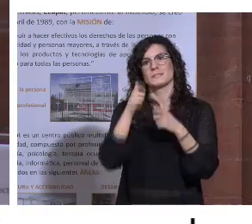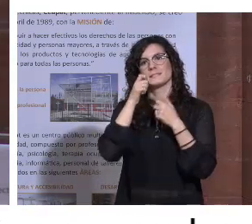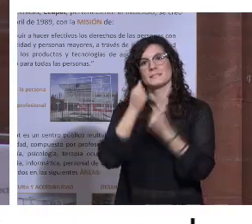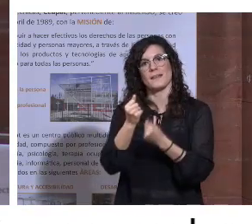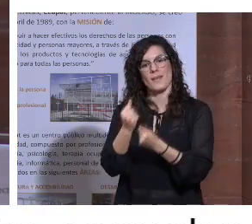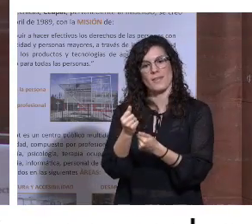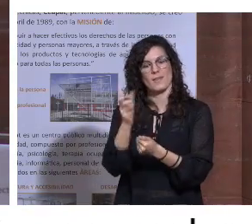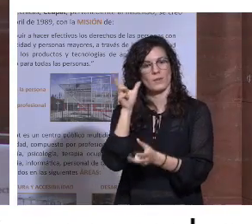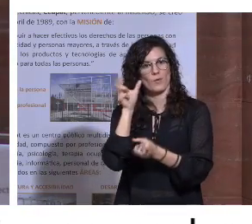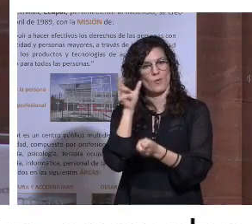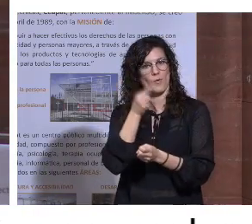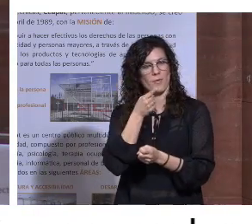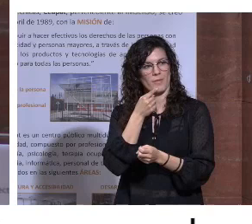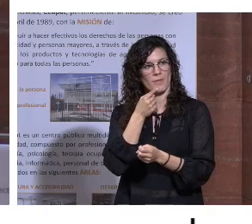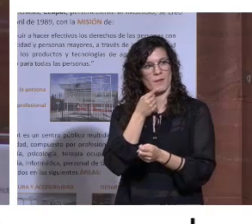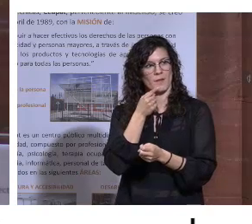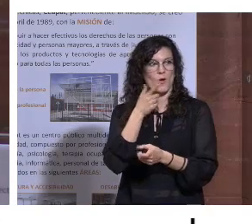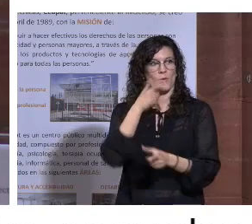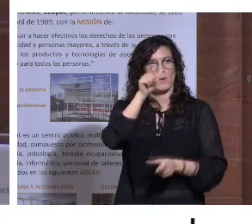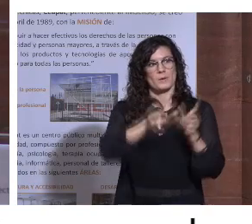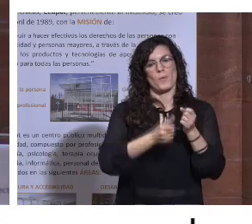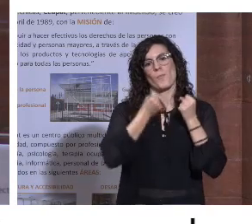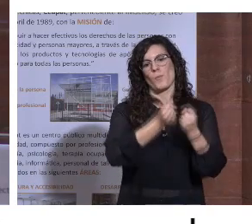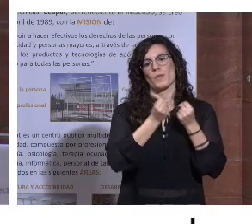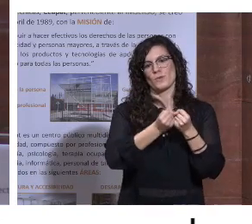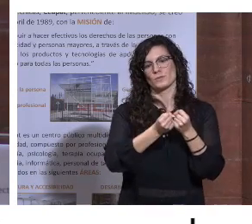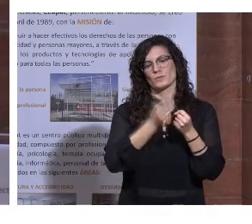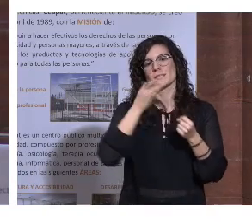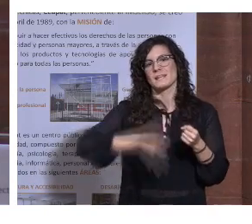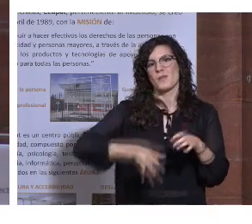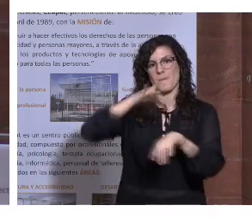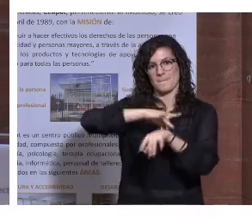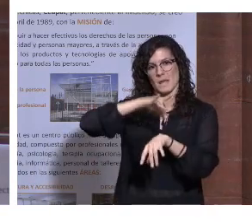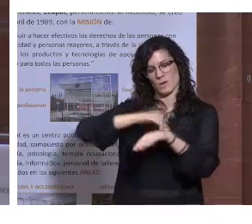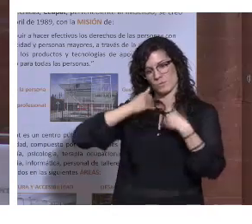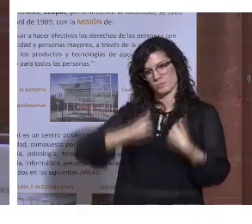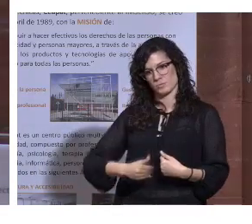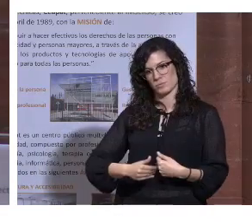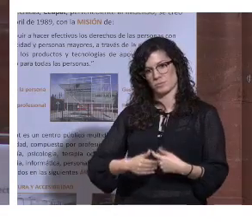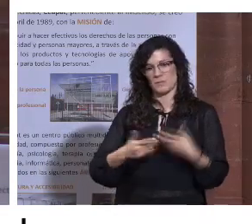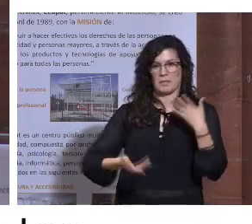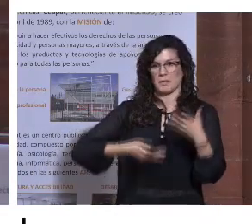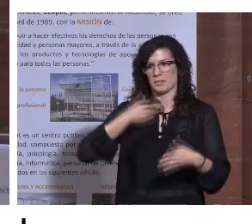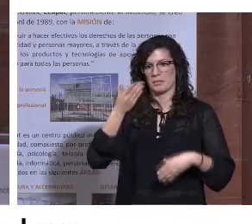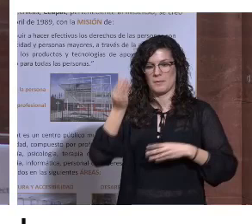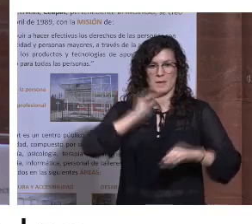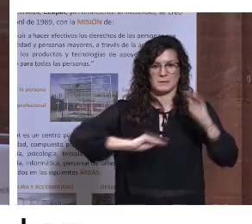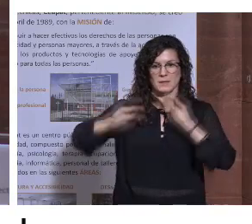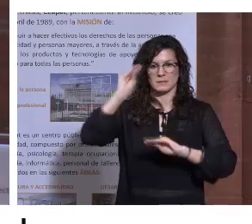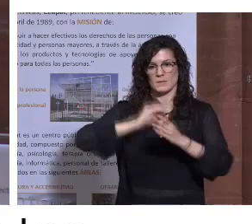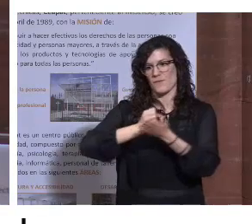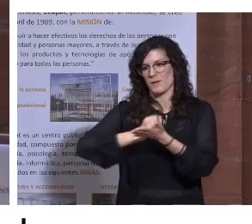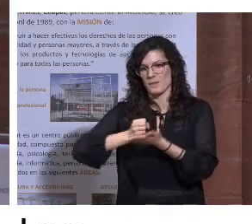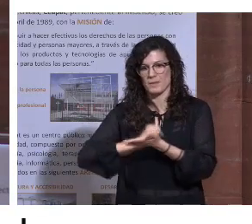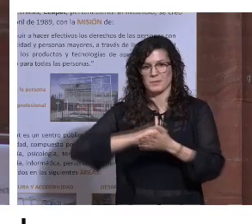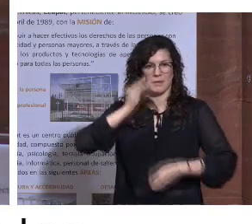que los poderosos en sanidad somos los médicos. Entonces aparece una enfermera diciendo, y otro, y una farmacéutica y un